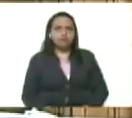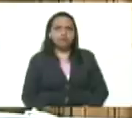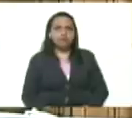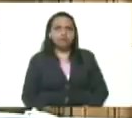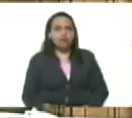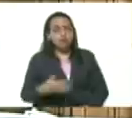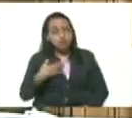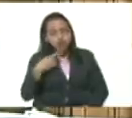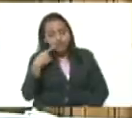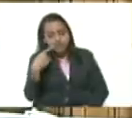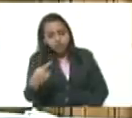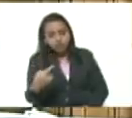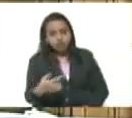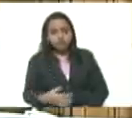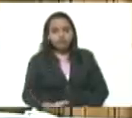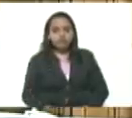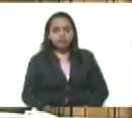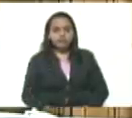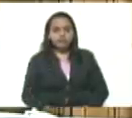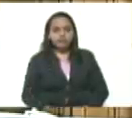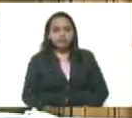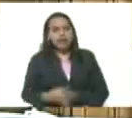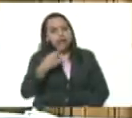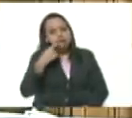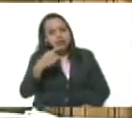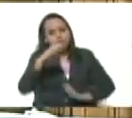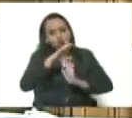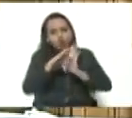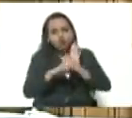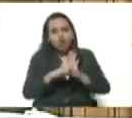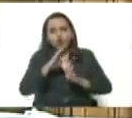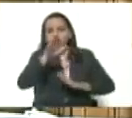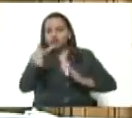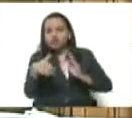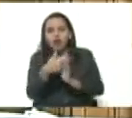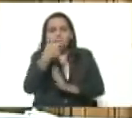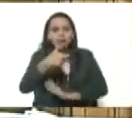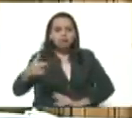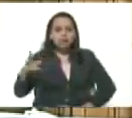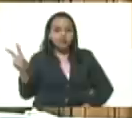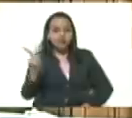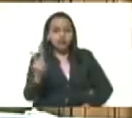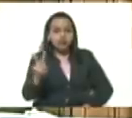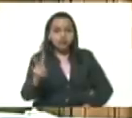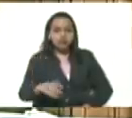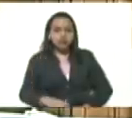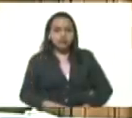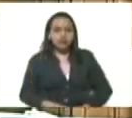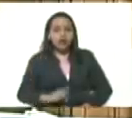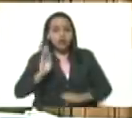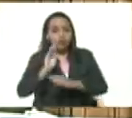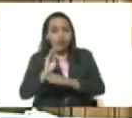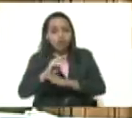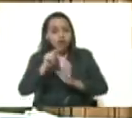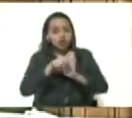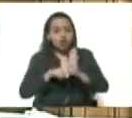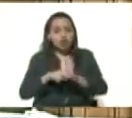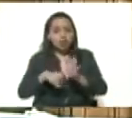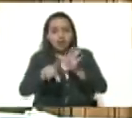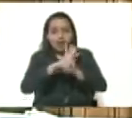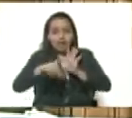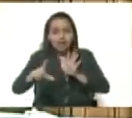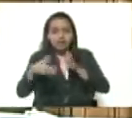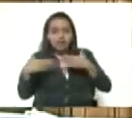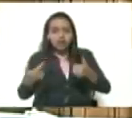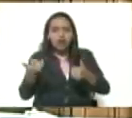Y yo le he dicho, de acuerdo a la Constitución, todos los connacionales, cumpliendo los protocolos legales del país,